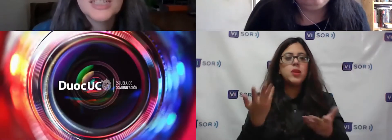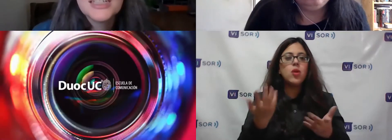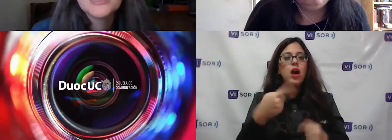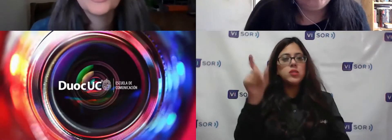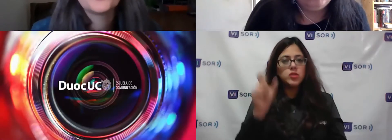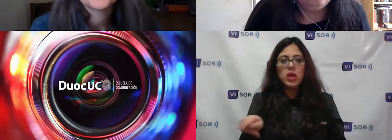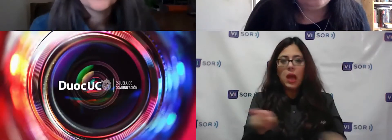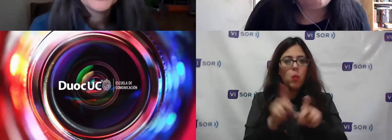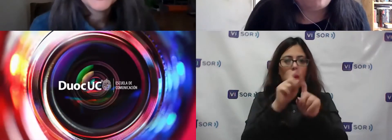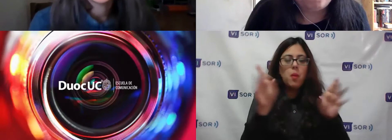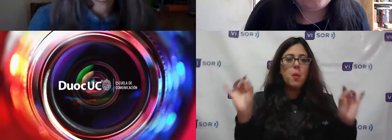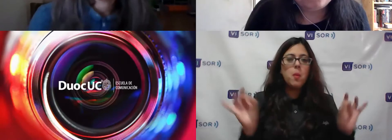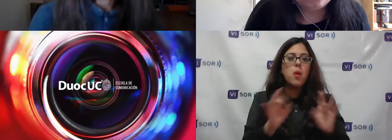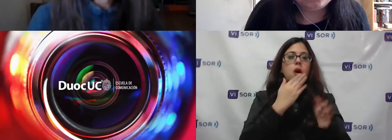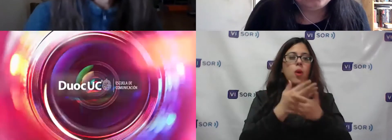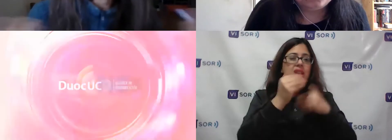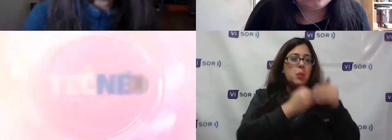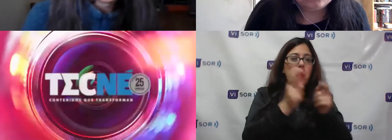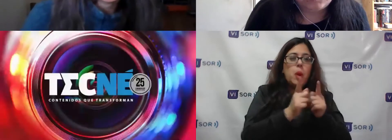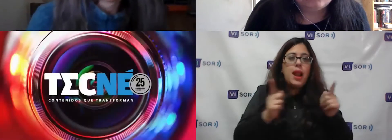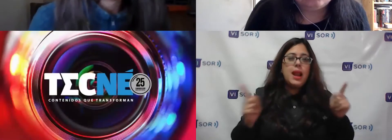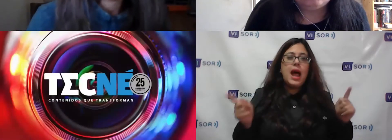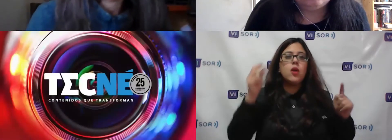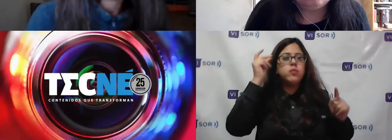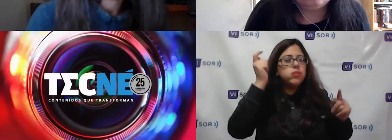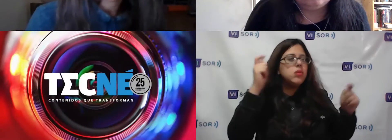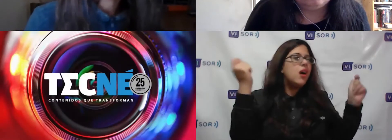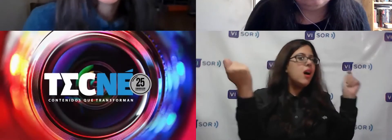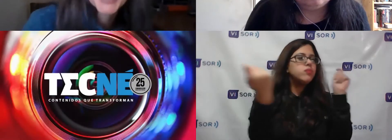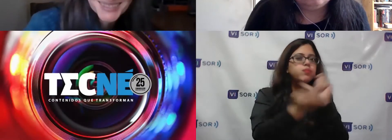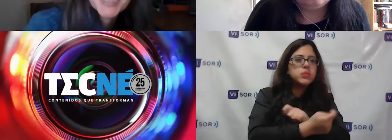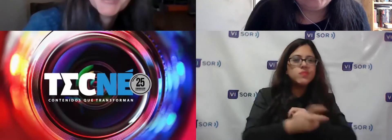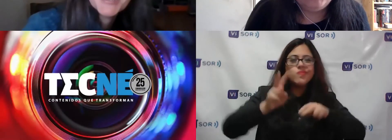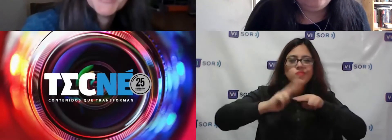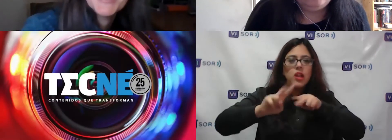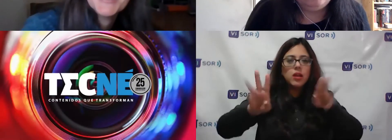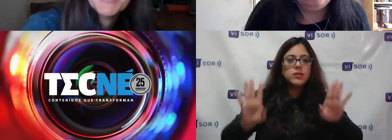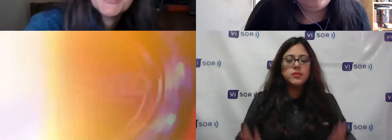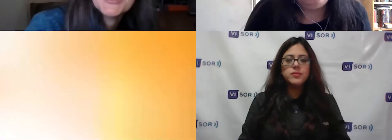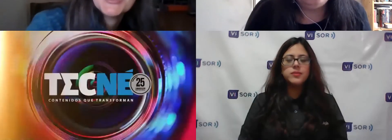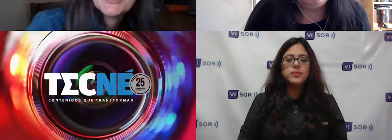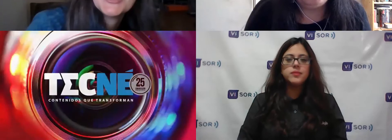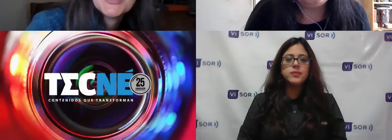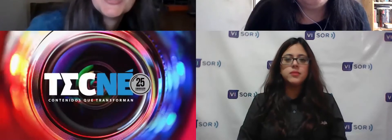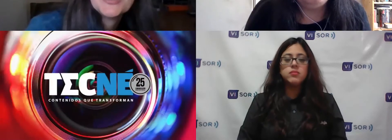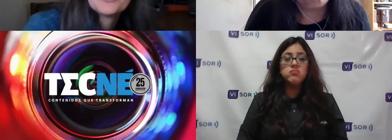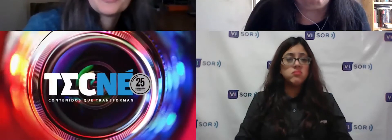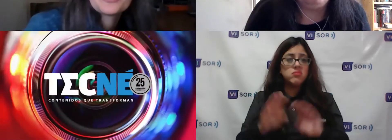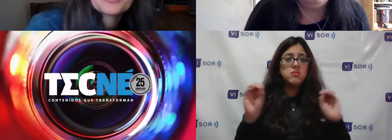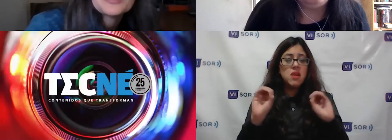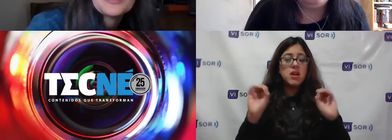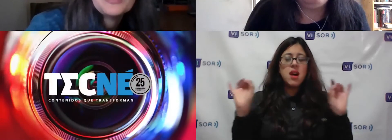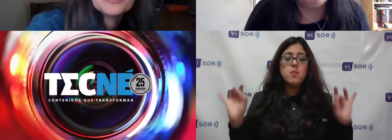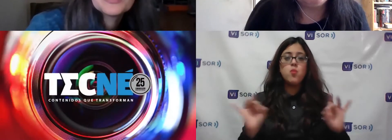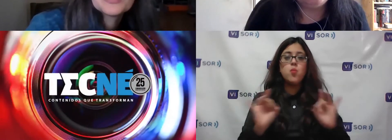cuando el proceso muy largo y la idea cambia que se hace nada yo creo que aunque suene